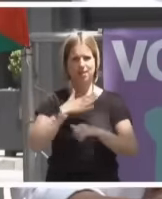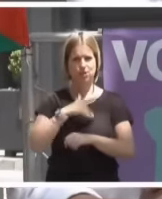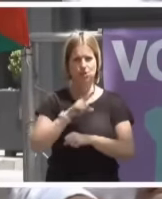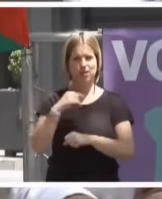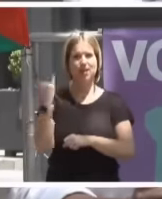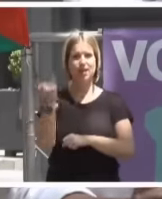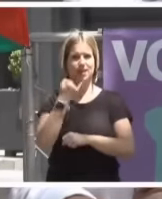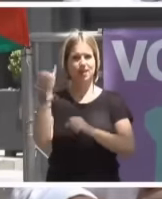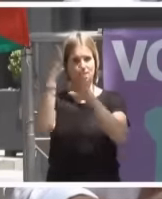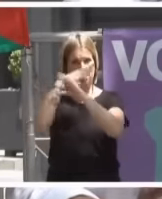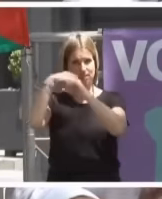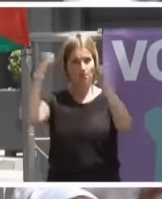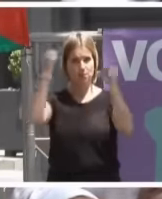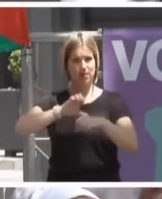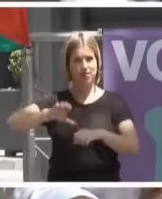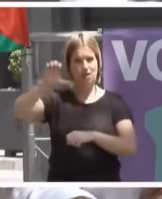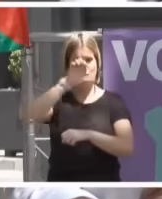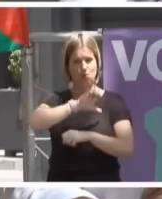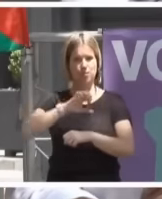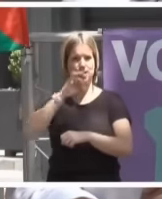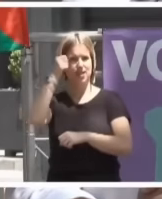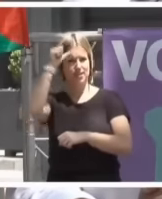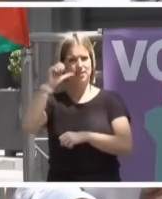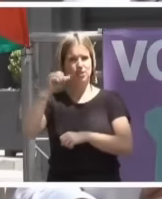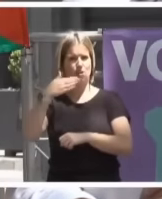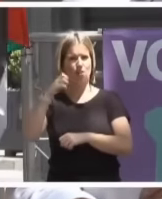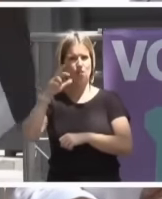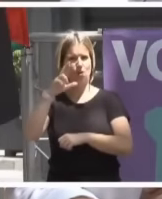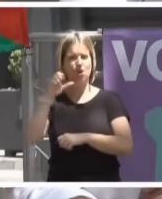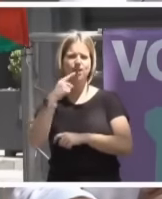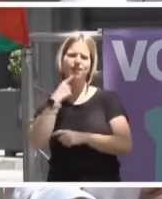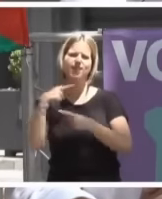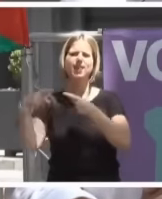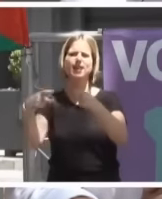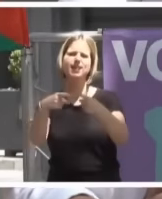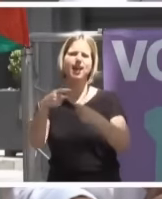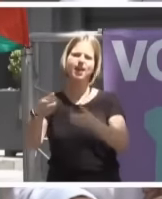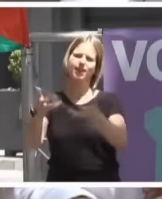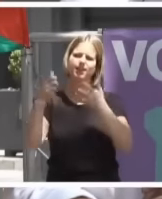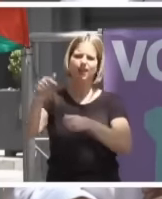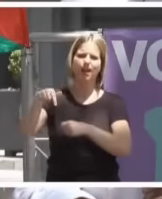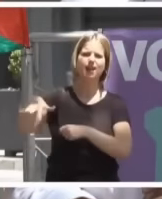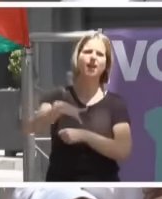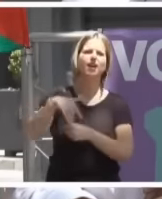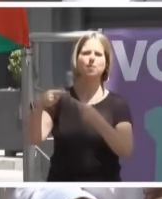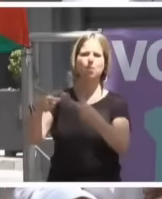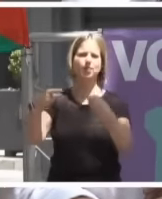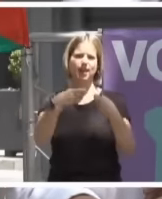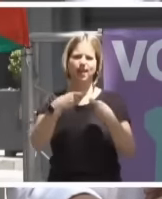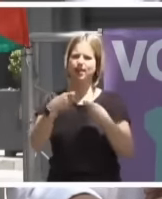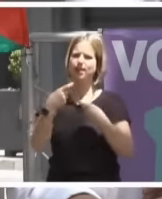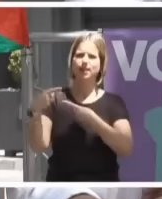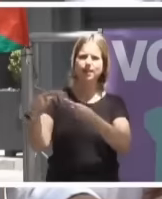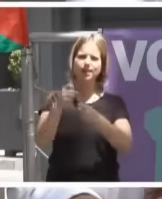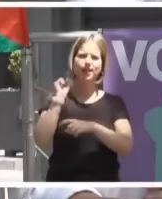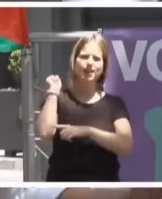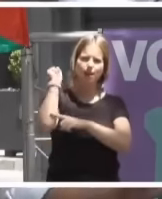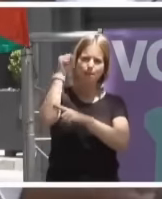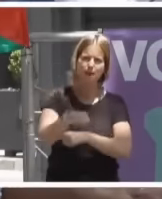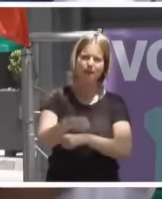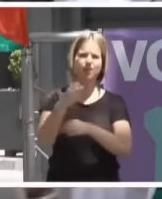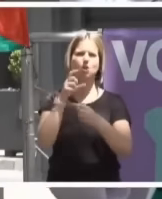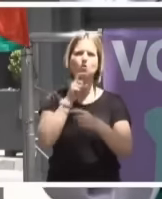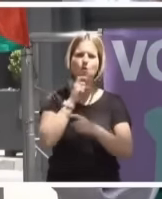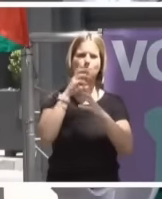de la diplomacia europea, el señor Borrell, diciendo que las guerras se ganan en el campo de batalla. Las guerras hay que vencerlas con la